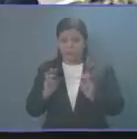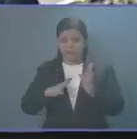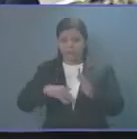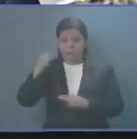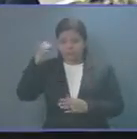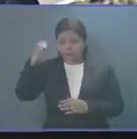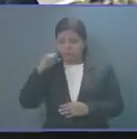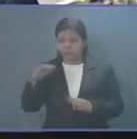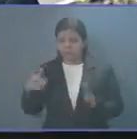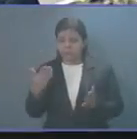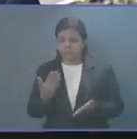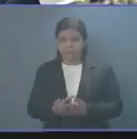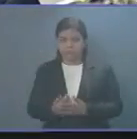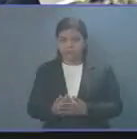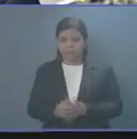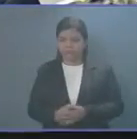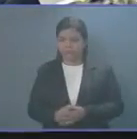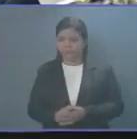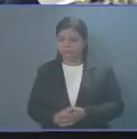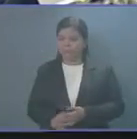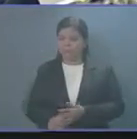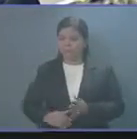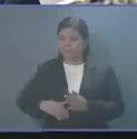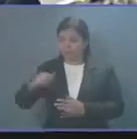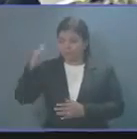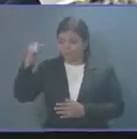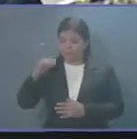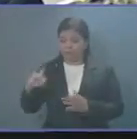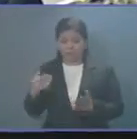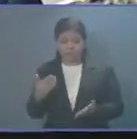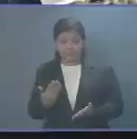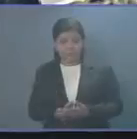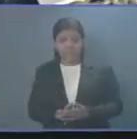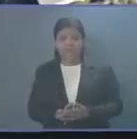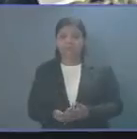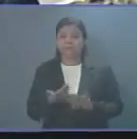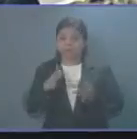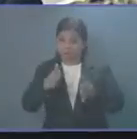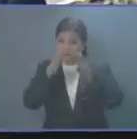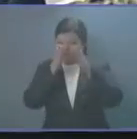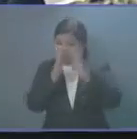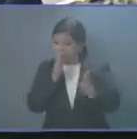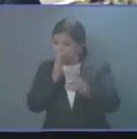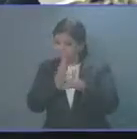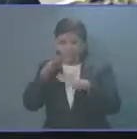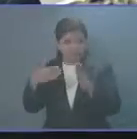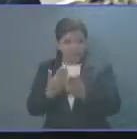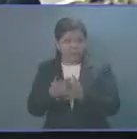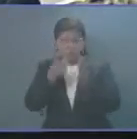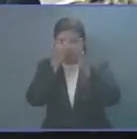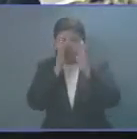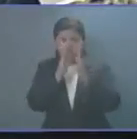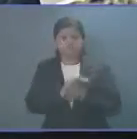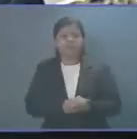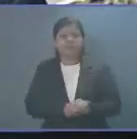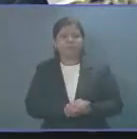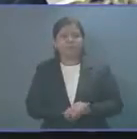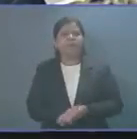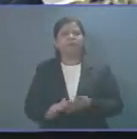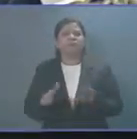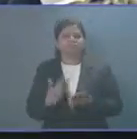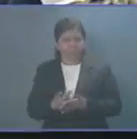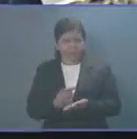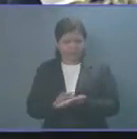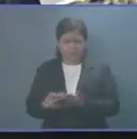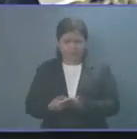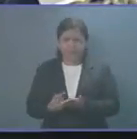relevancia nacional y ha conocido directamente, ha escuchado directamente, ha visto directamente lo que se debate